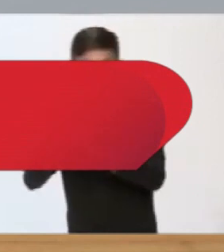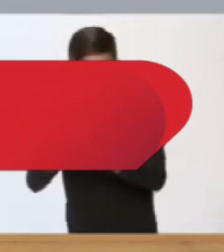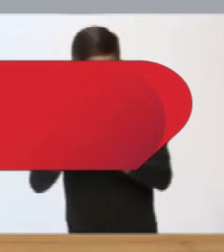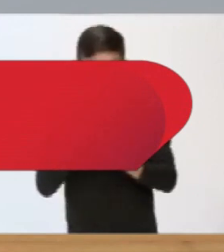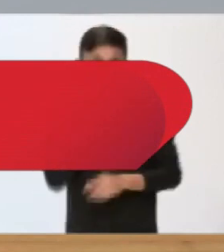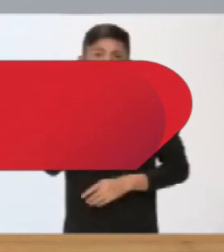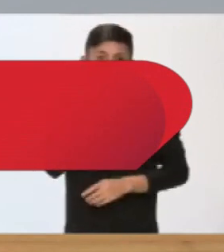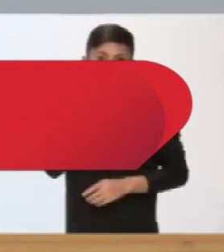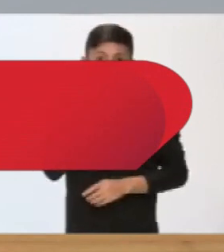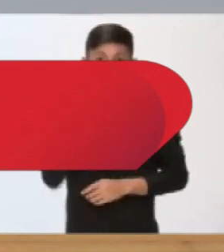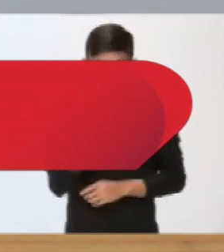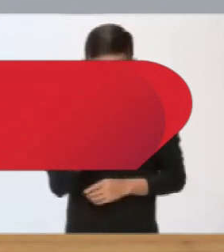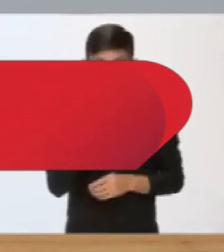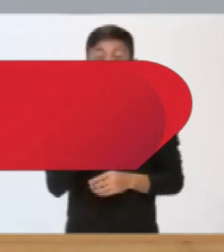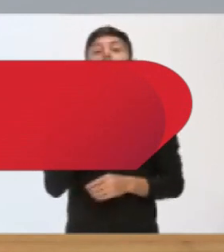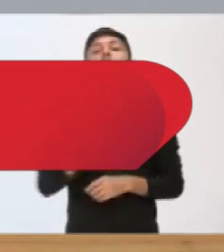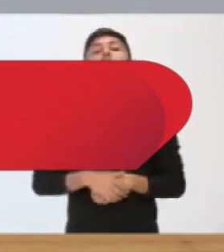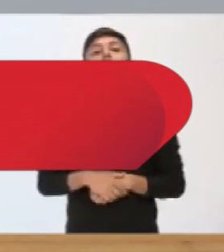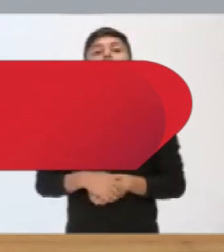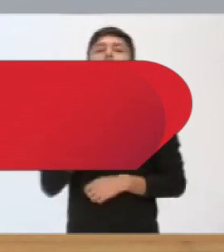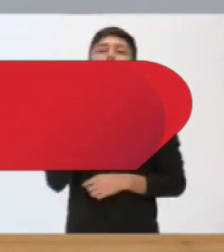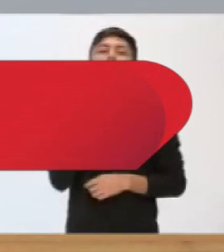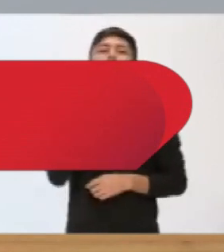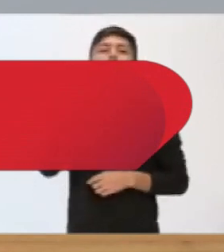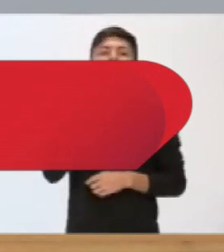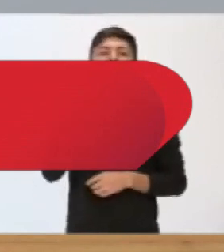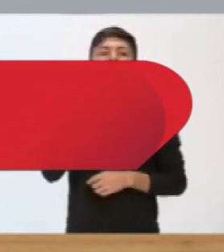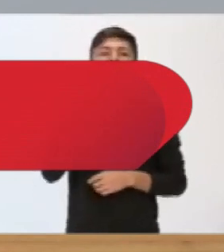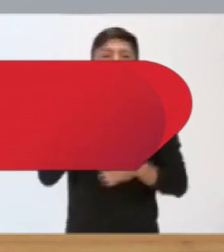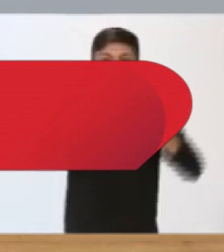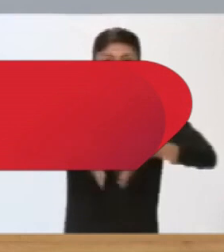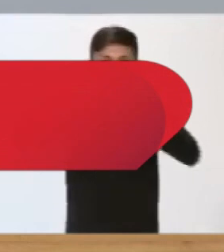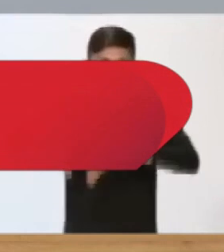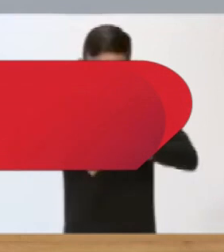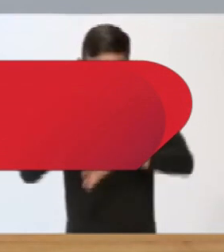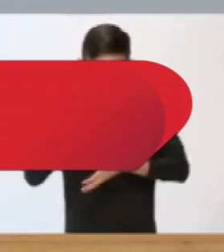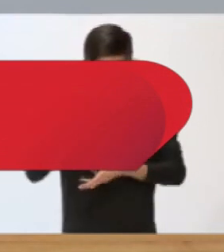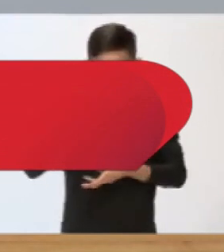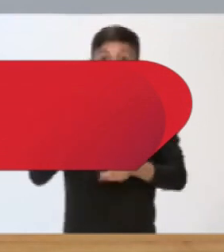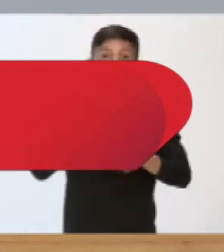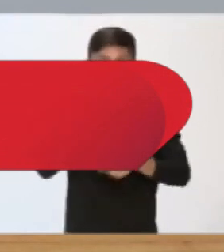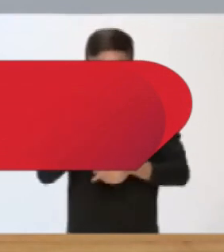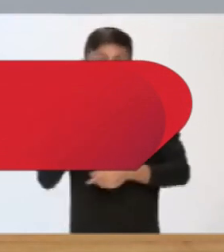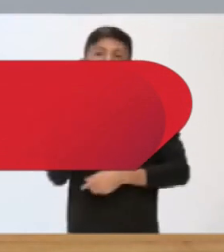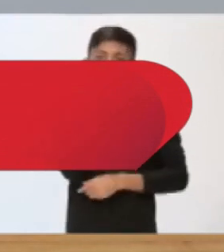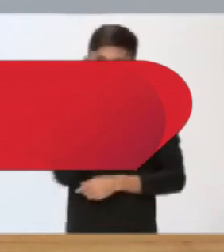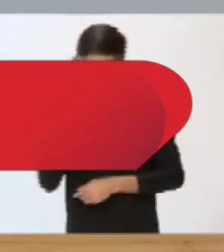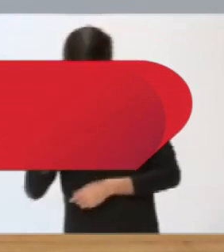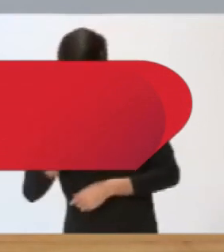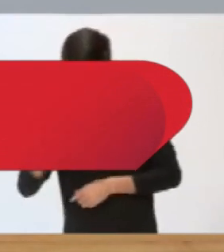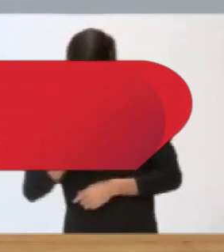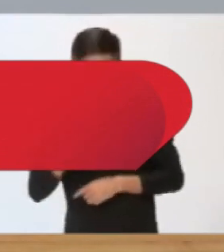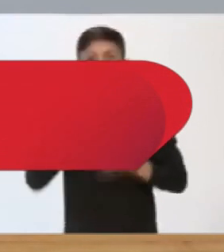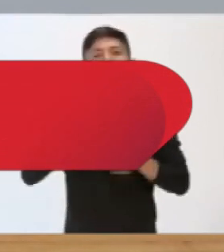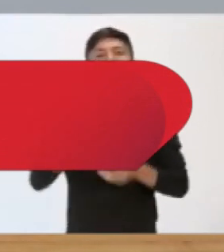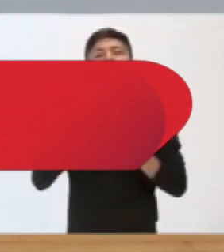camas cada una, con una cama de aislamiento, o sea, son 20 camas de atención con sus respectivos respiradores. Tenemos además una sala